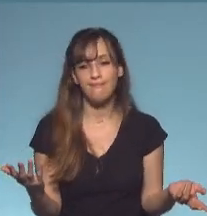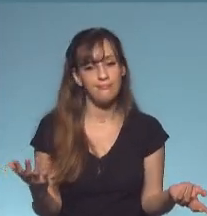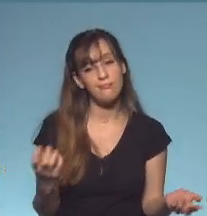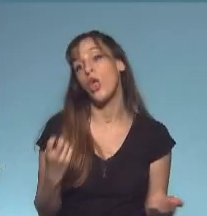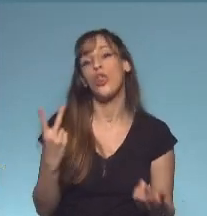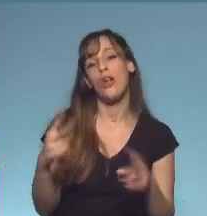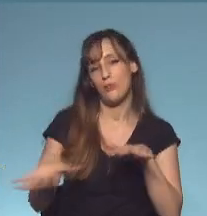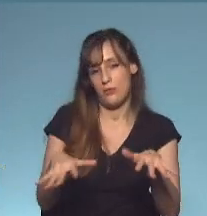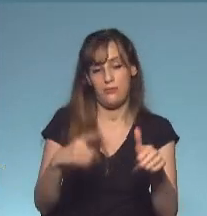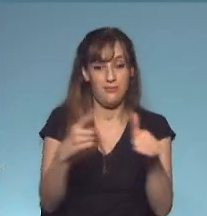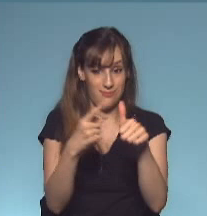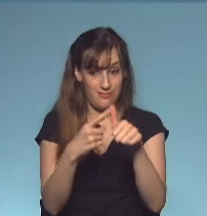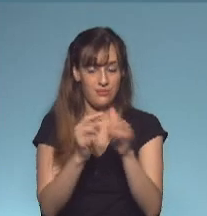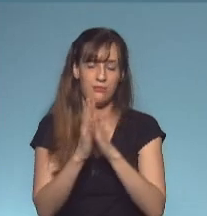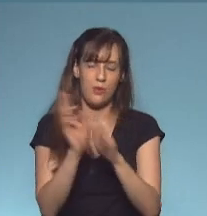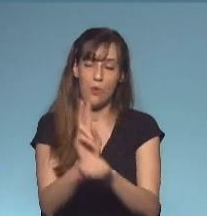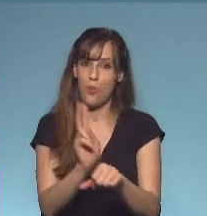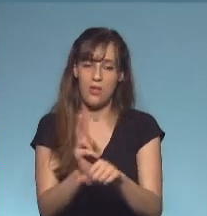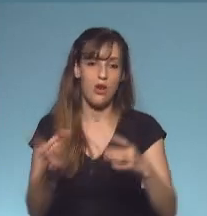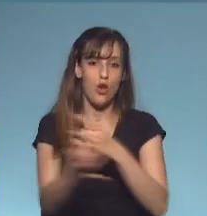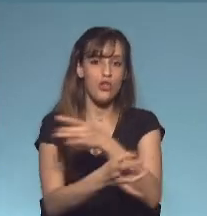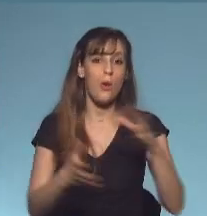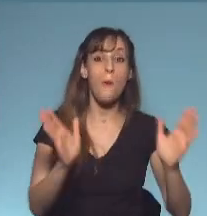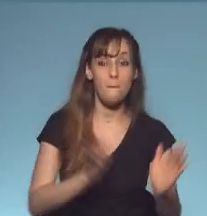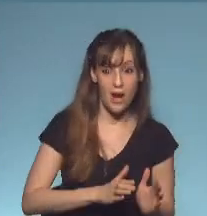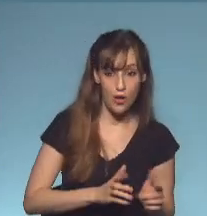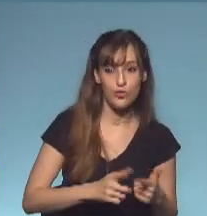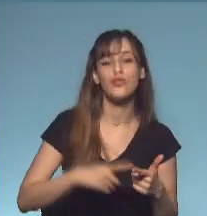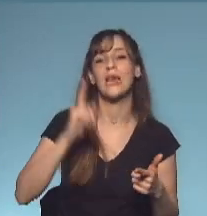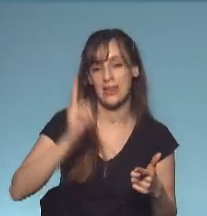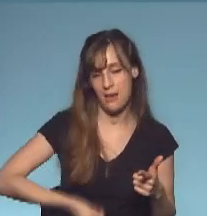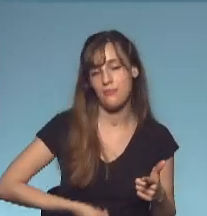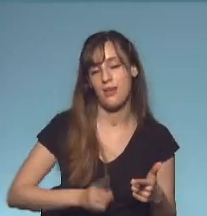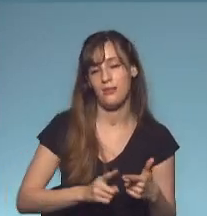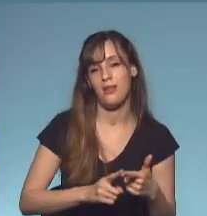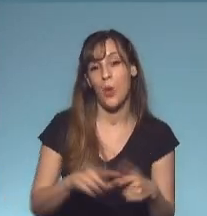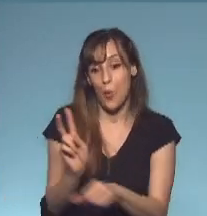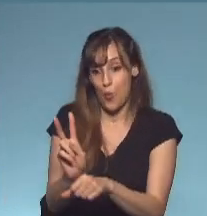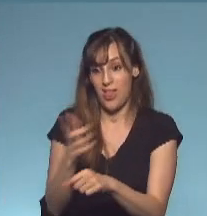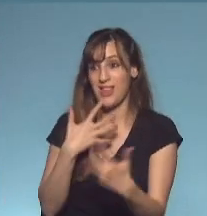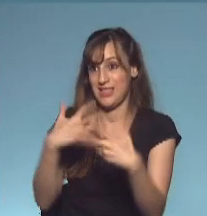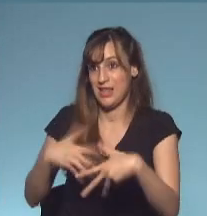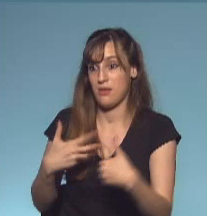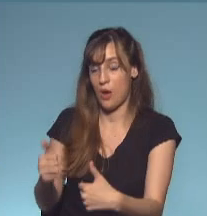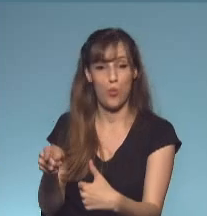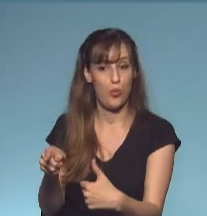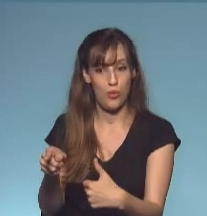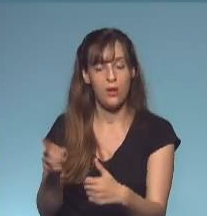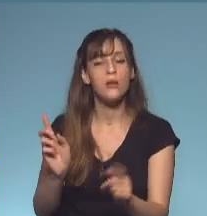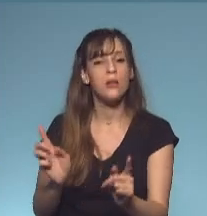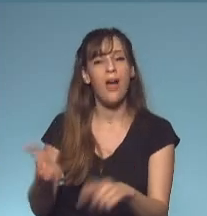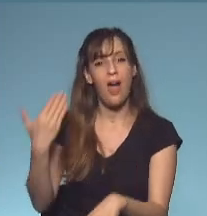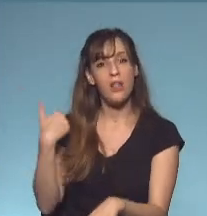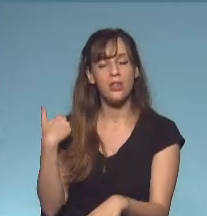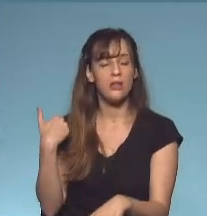cosas, evitar los contagios y de esa manera permitir que un sistema que estuvo a la altura de las